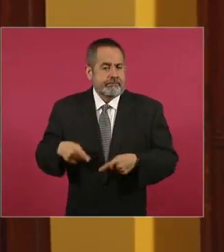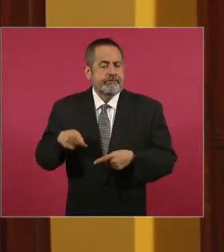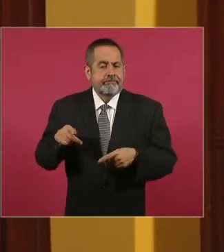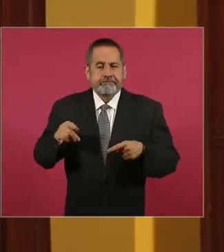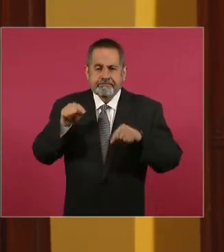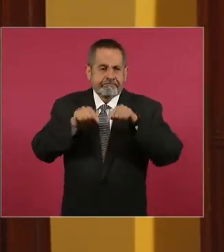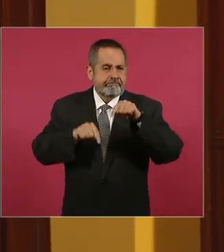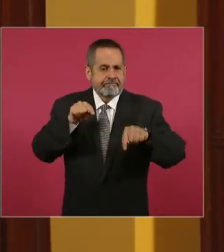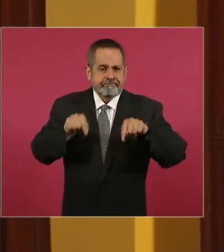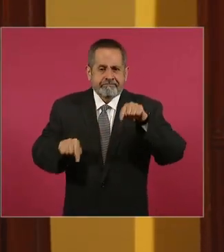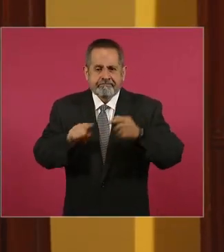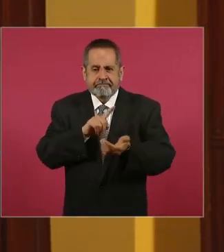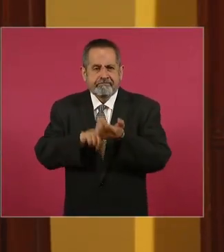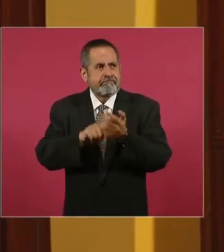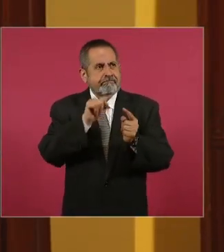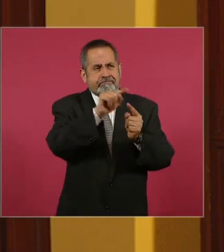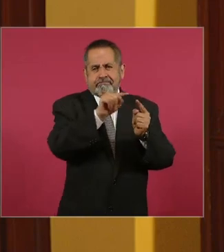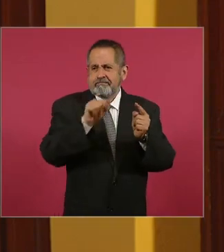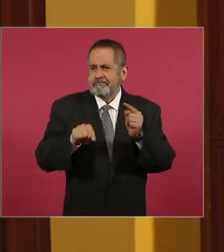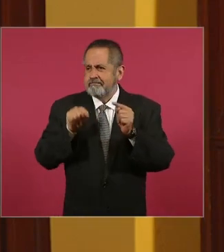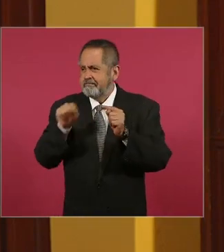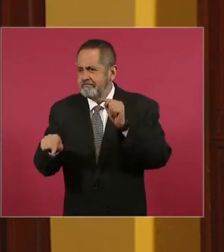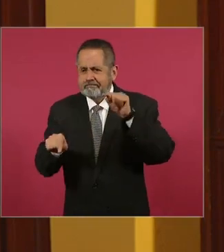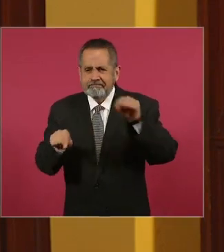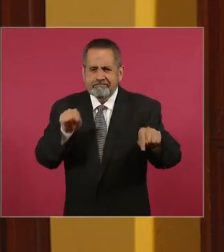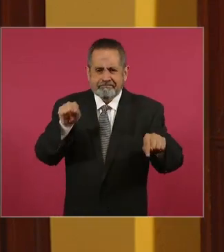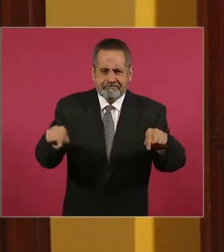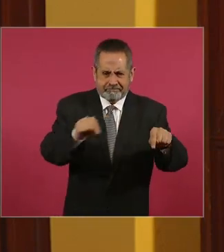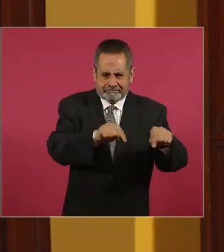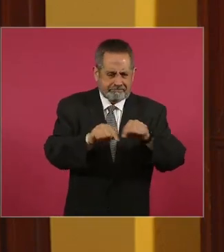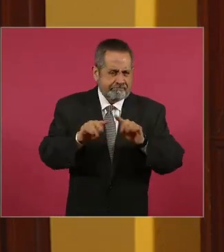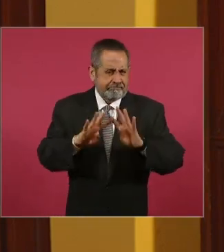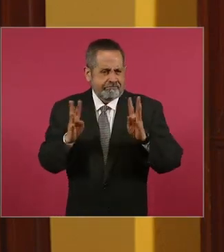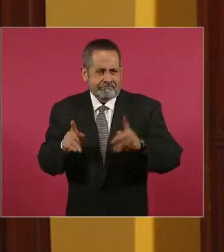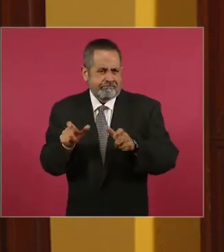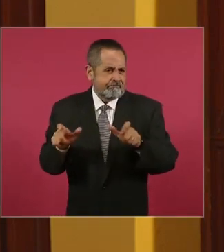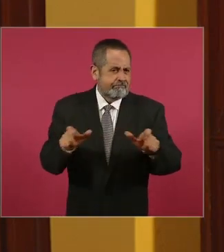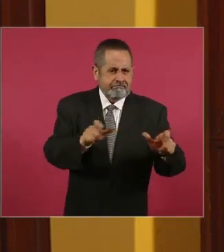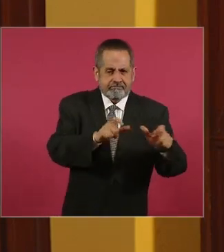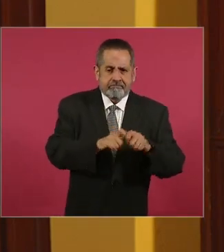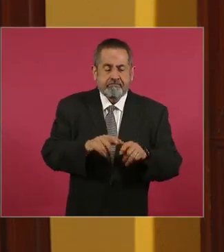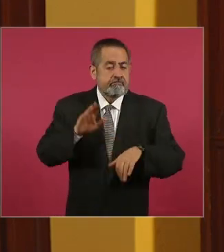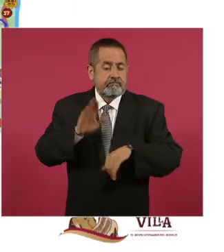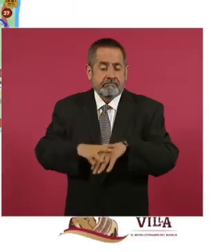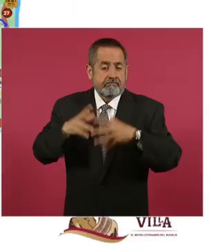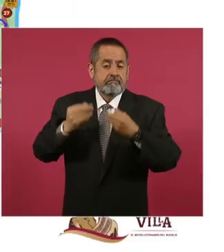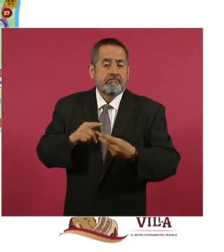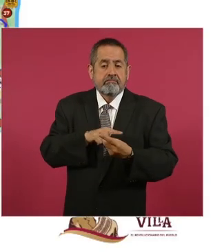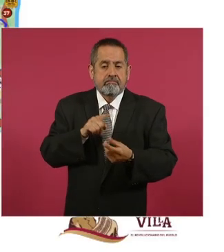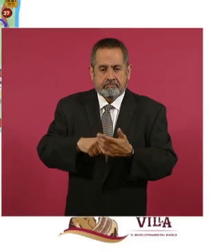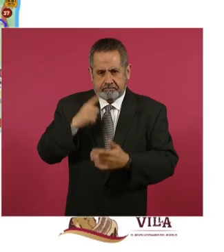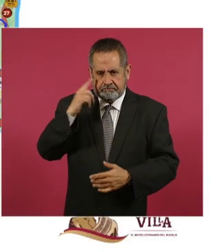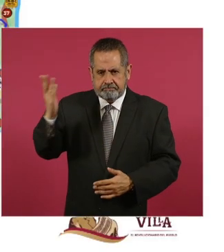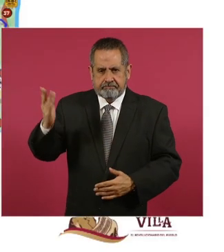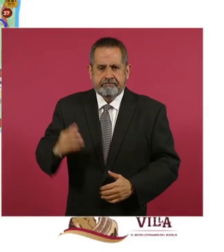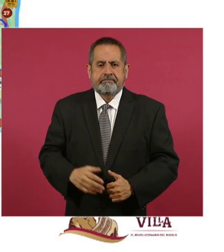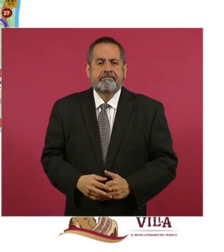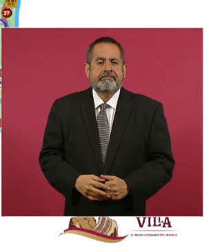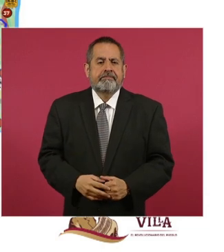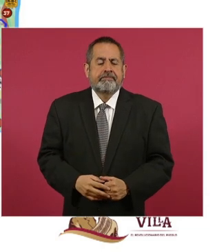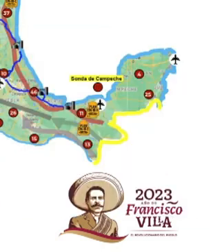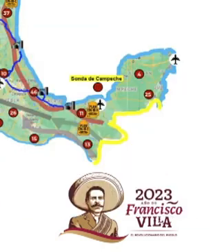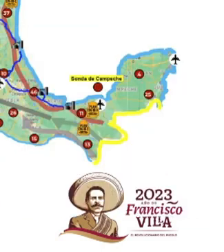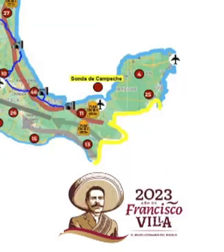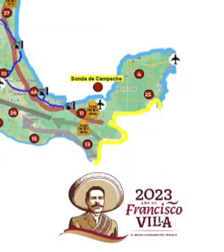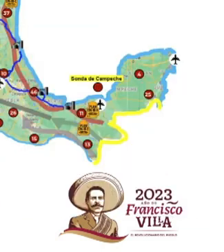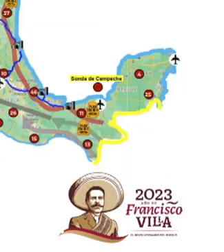286,494, cumpliendo 13 misiones. Las más importantes, donde tenemos mayor cantidad de personal, es en la Estrategia Nacional de